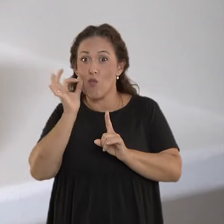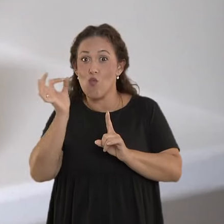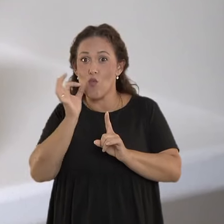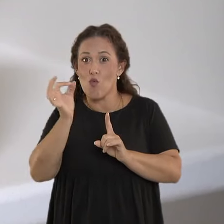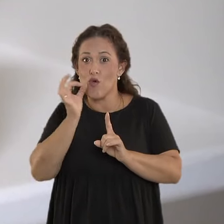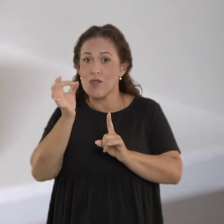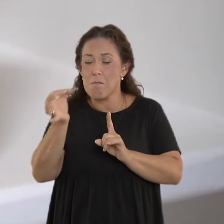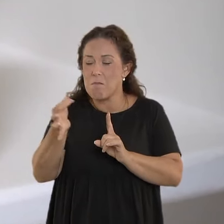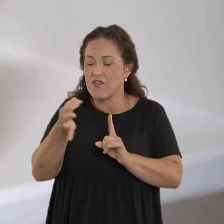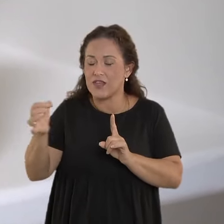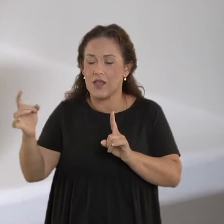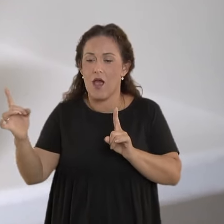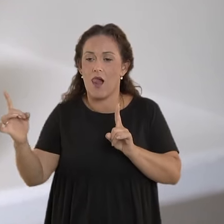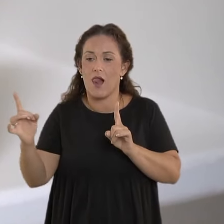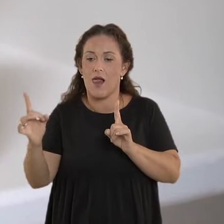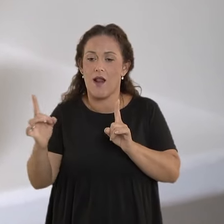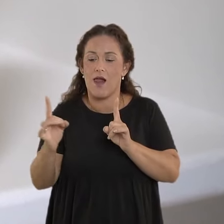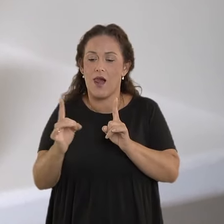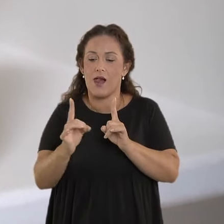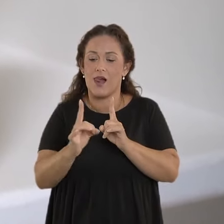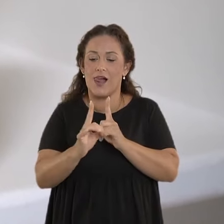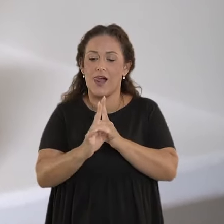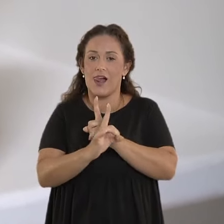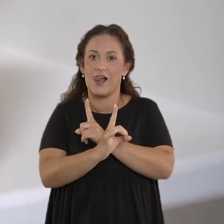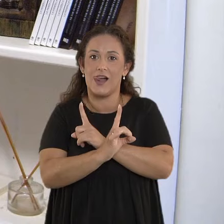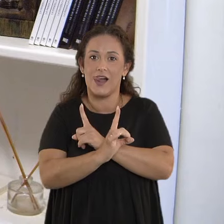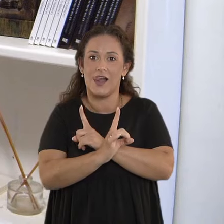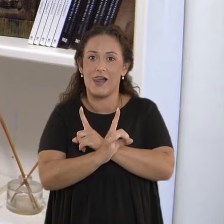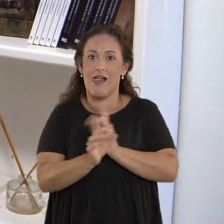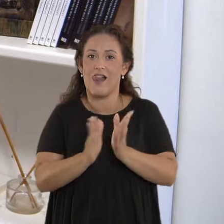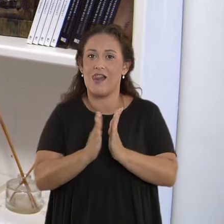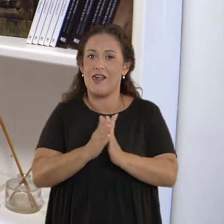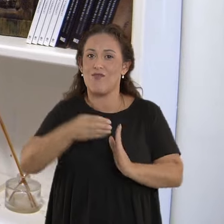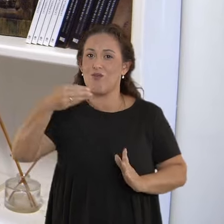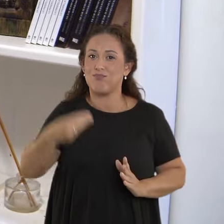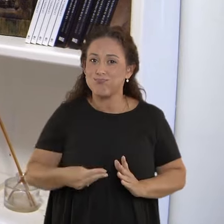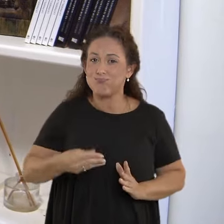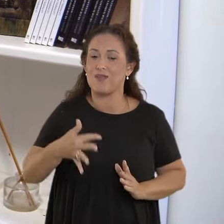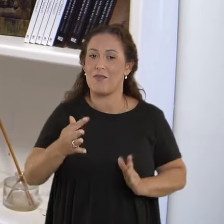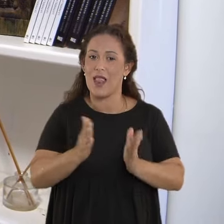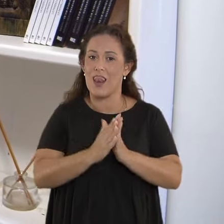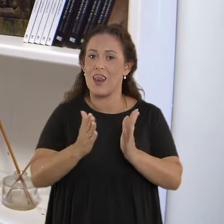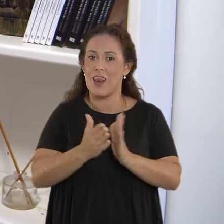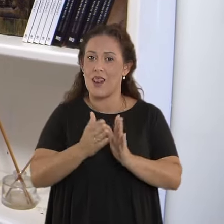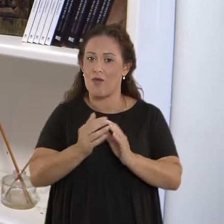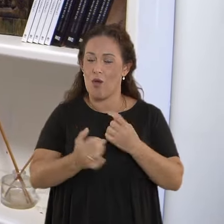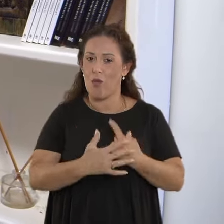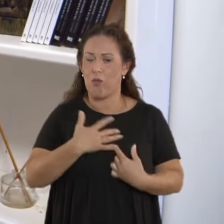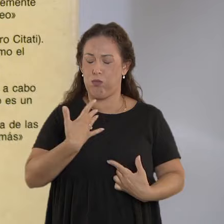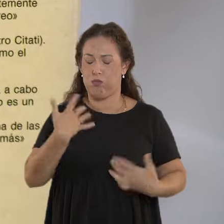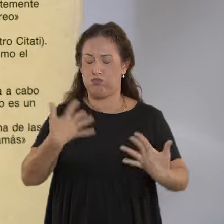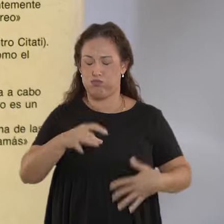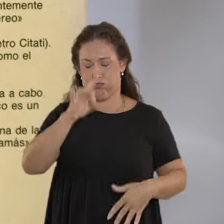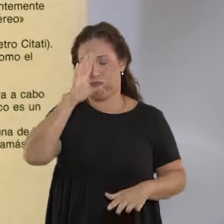cual, en teoría, se cruza con la mujer de su vida. Un gran libro y además un libro muy